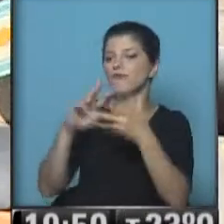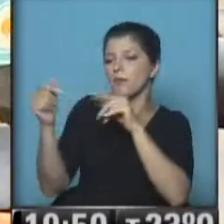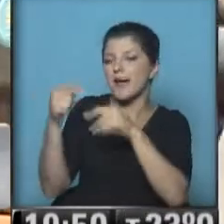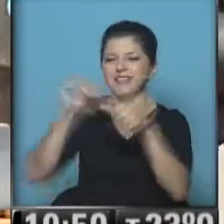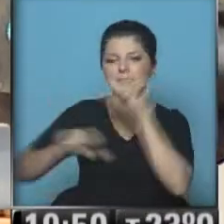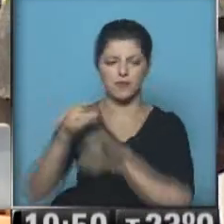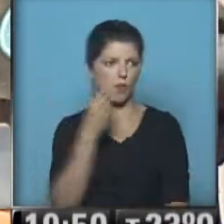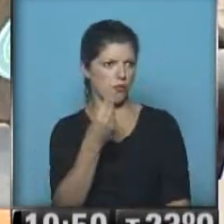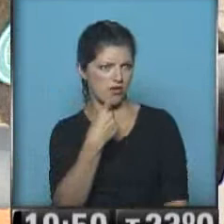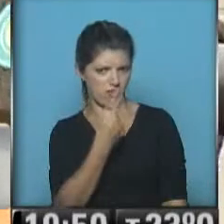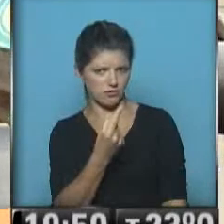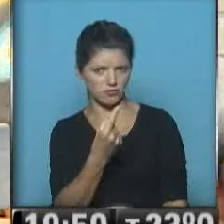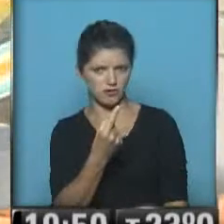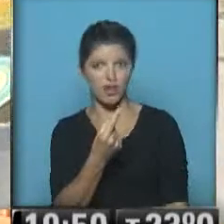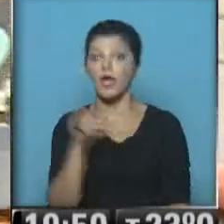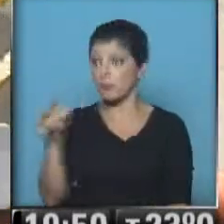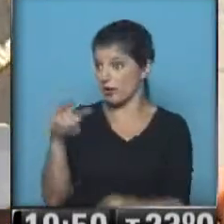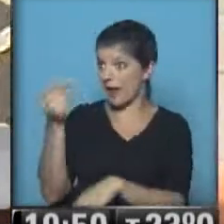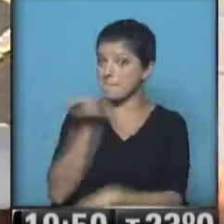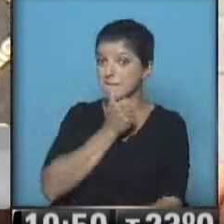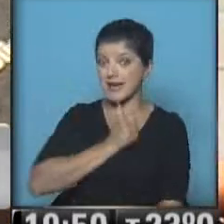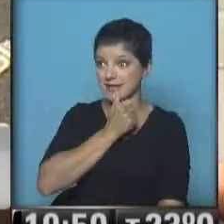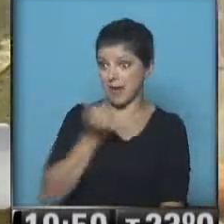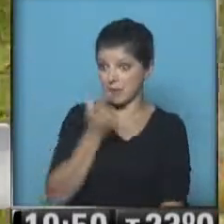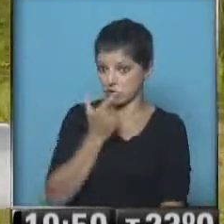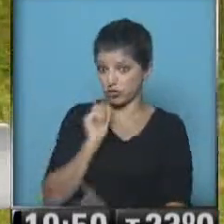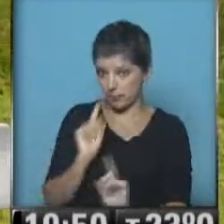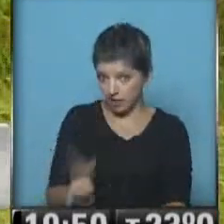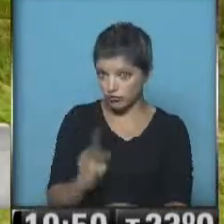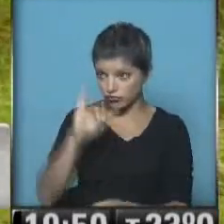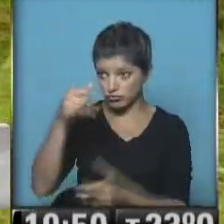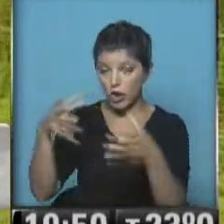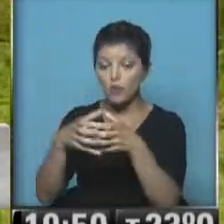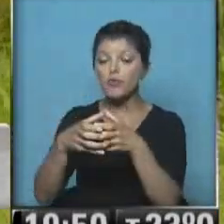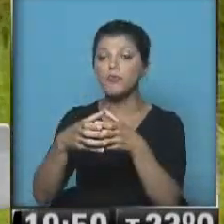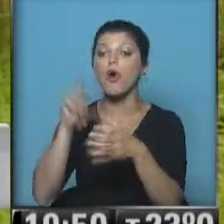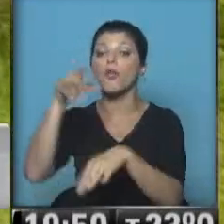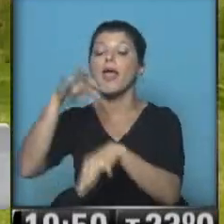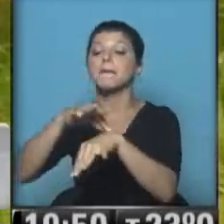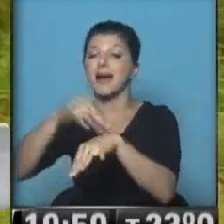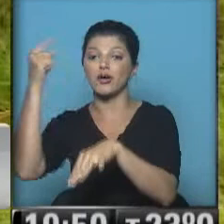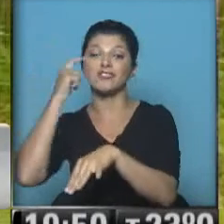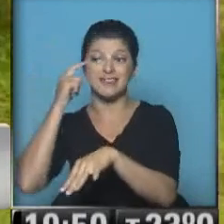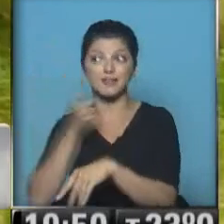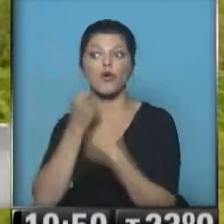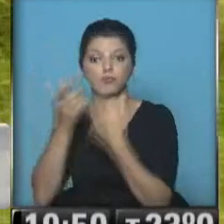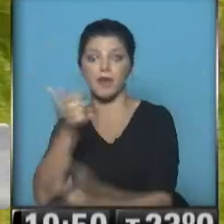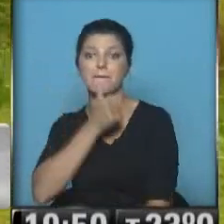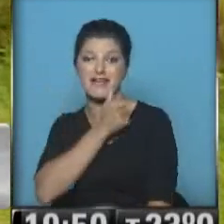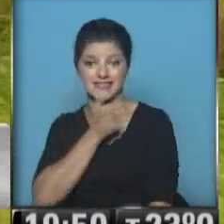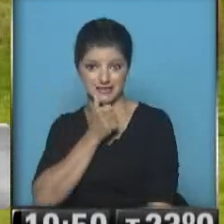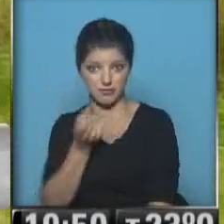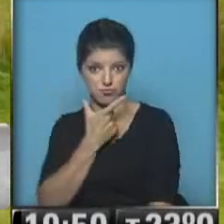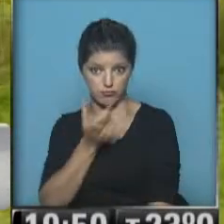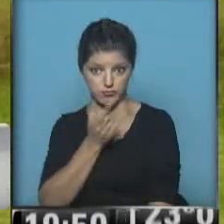qué? Claro, está medicado, acá está siendo medicado por el personal médico psiquiátrico del penal. Ahora, doctor, en su vínculo con su defendido,